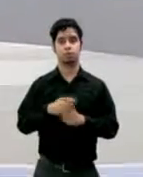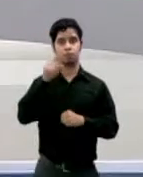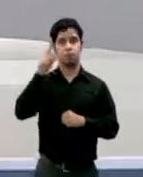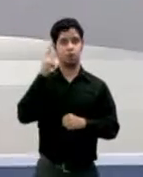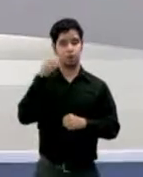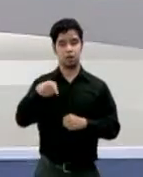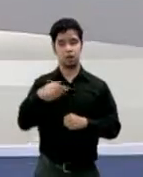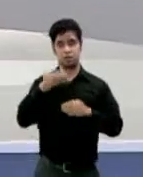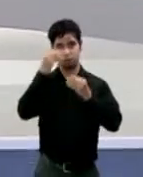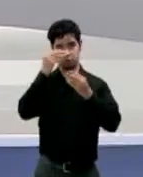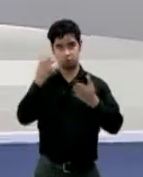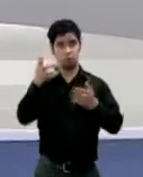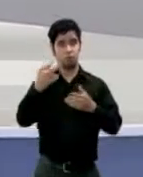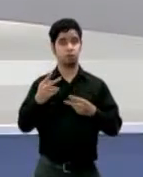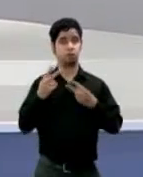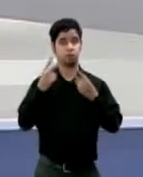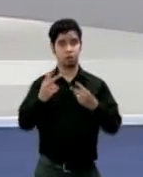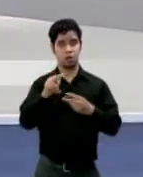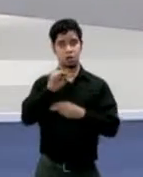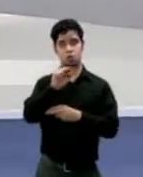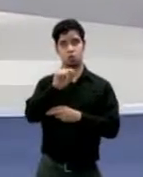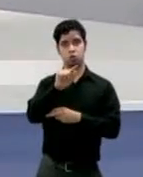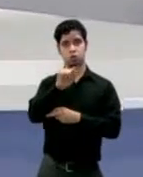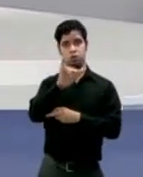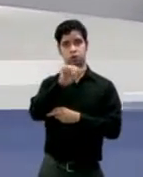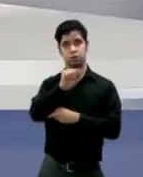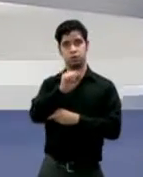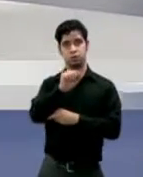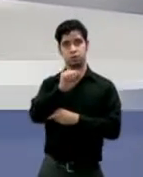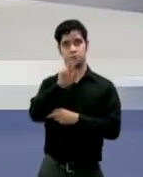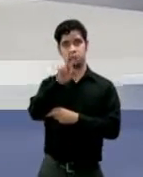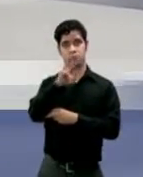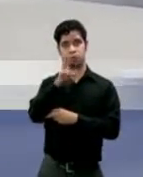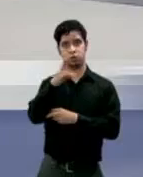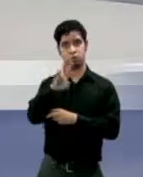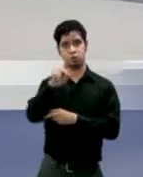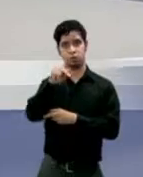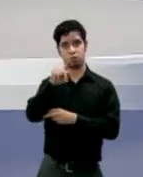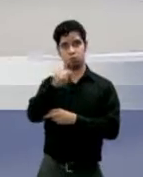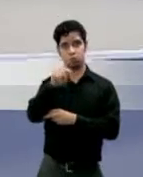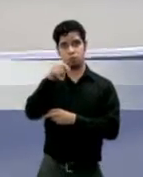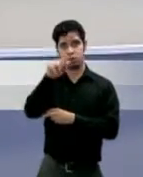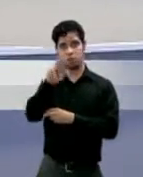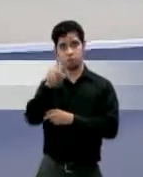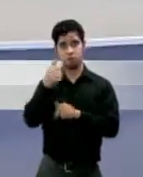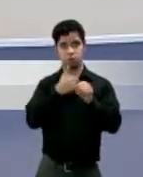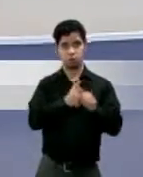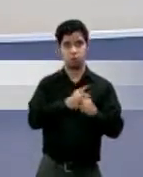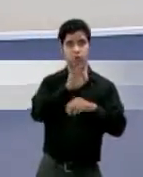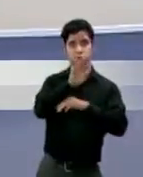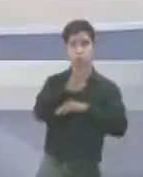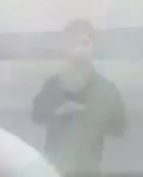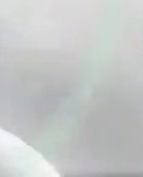otras noticias, visite nuestra página noticias247.pr y síganos en nuestras redes de Facebook y Twitter.